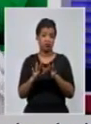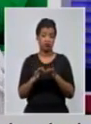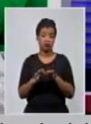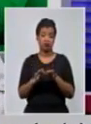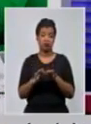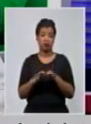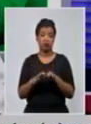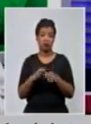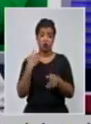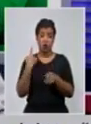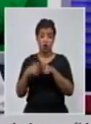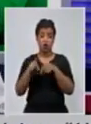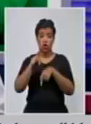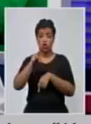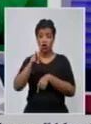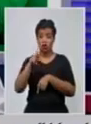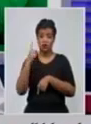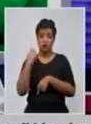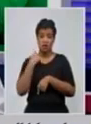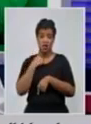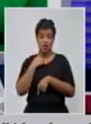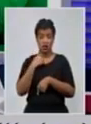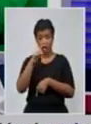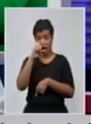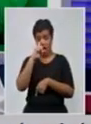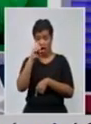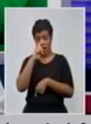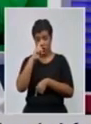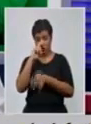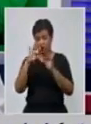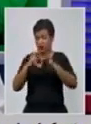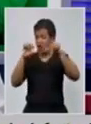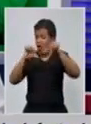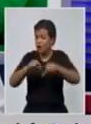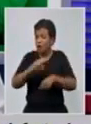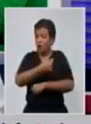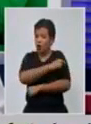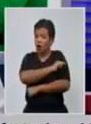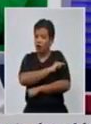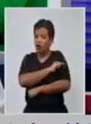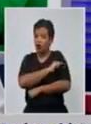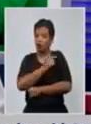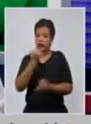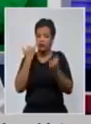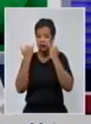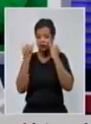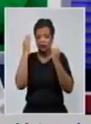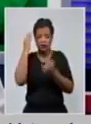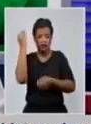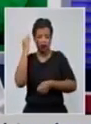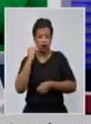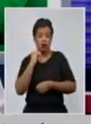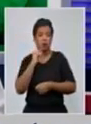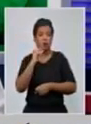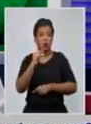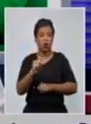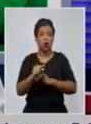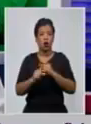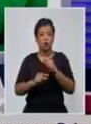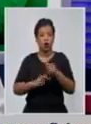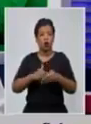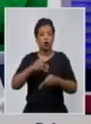de 12 años, que estuvo crítico, que la población estuvo muy atenta, ha tenido una evolución también hacia